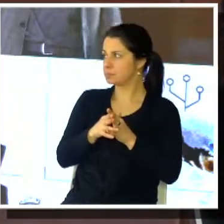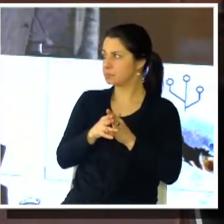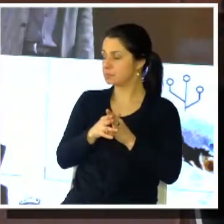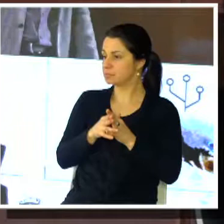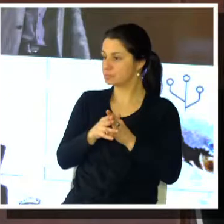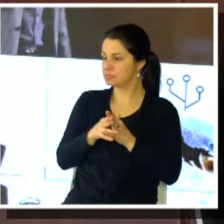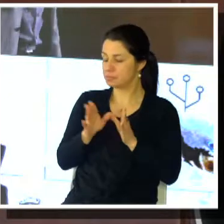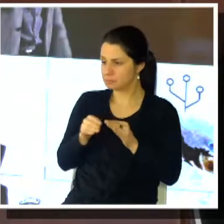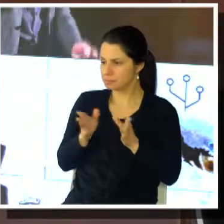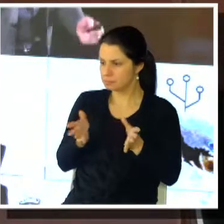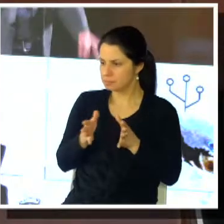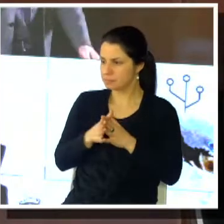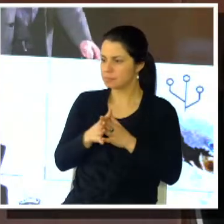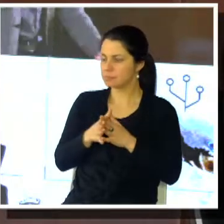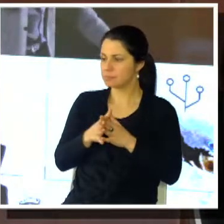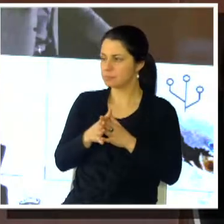algo.